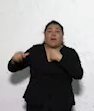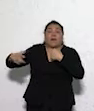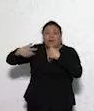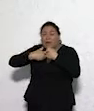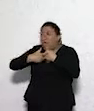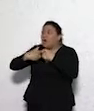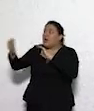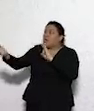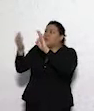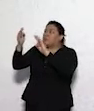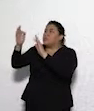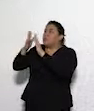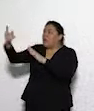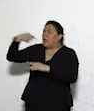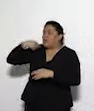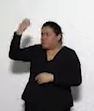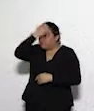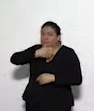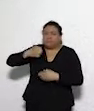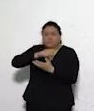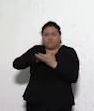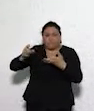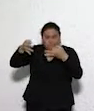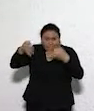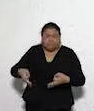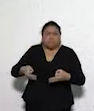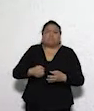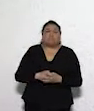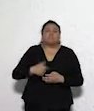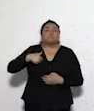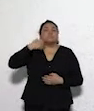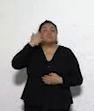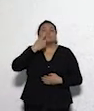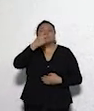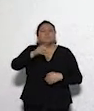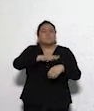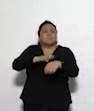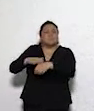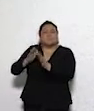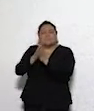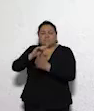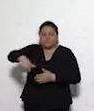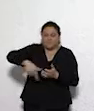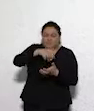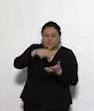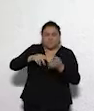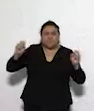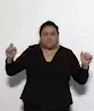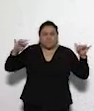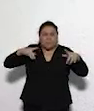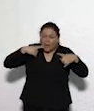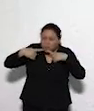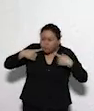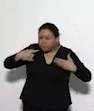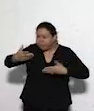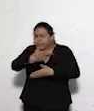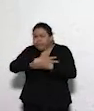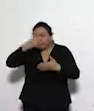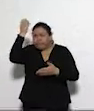para todas y todos. Quiero invitarlos entonces a aprovechar este espacio privilegiado de debate